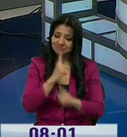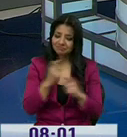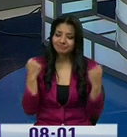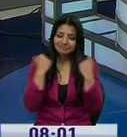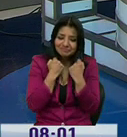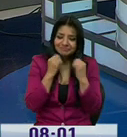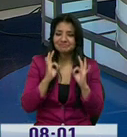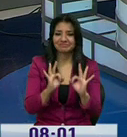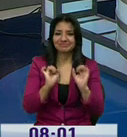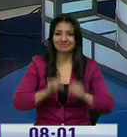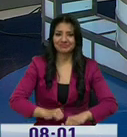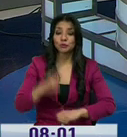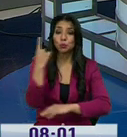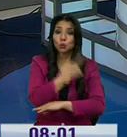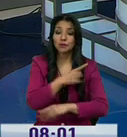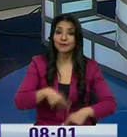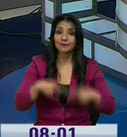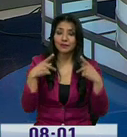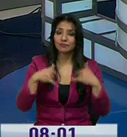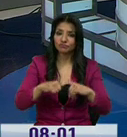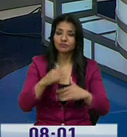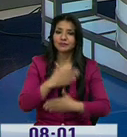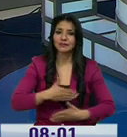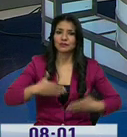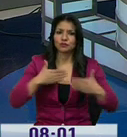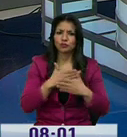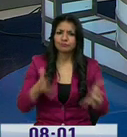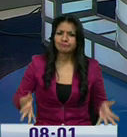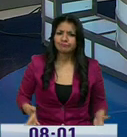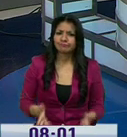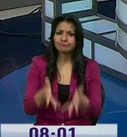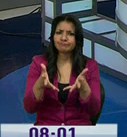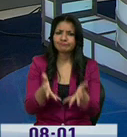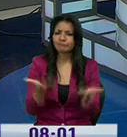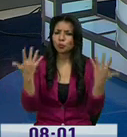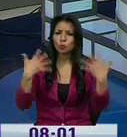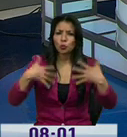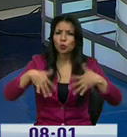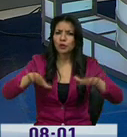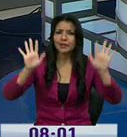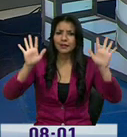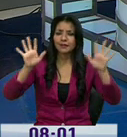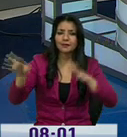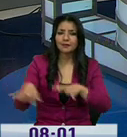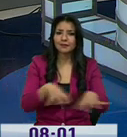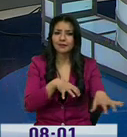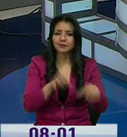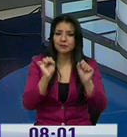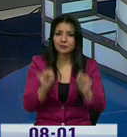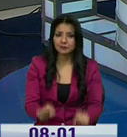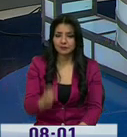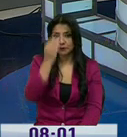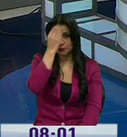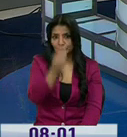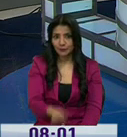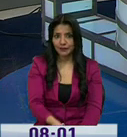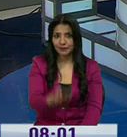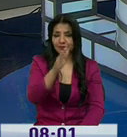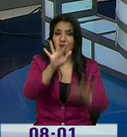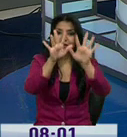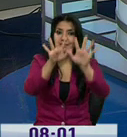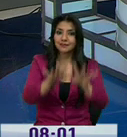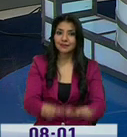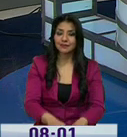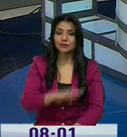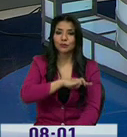con predisposición, vivir un día a la vez, darle mucho ánimo a cualquiera que sea nuestra actividad. Buenos días a los secretarios